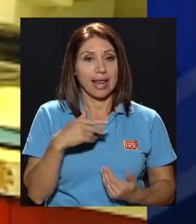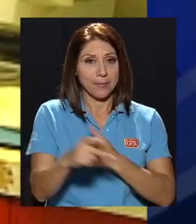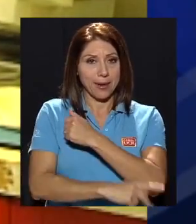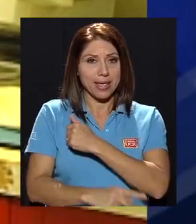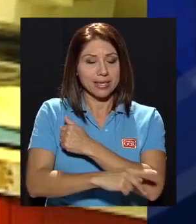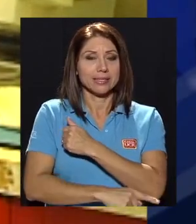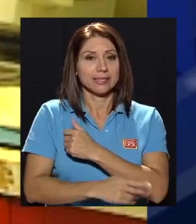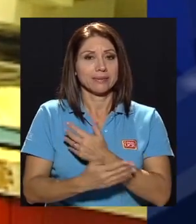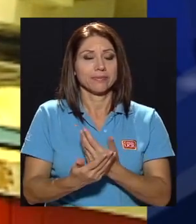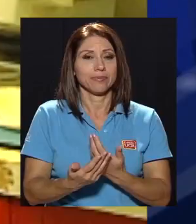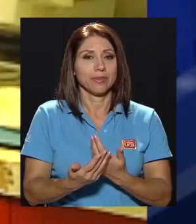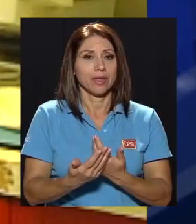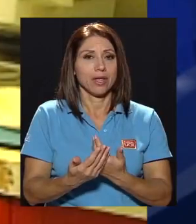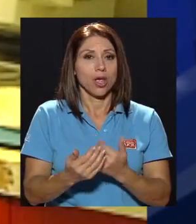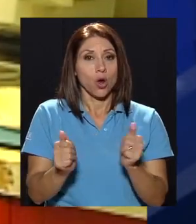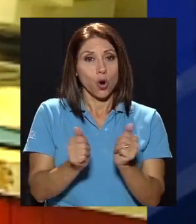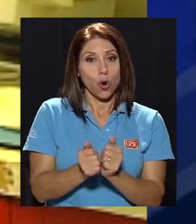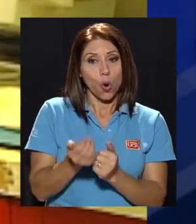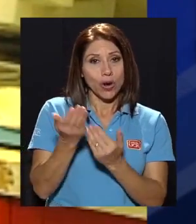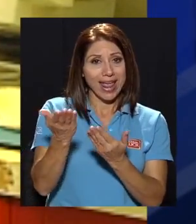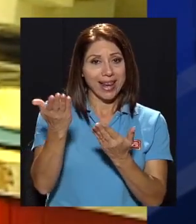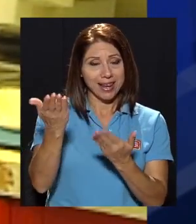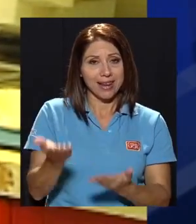el país. Con él